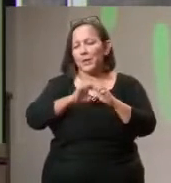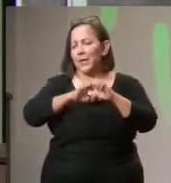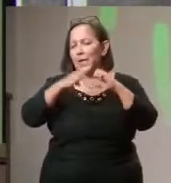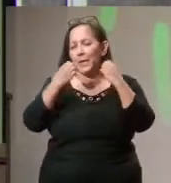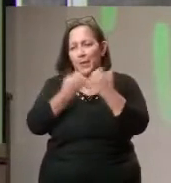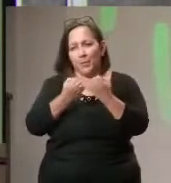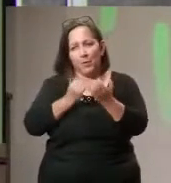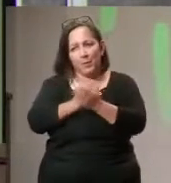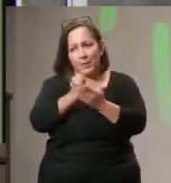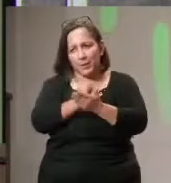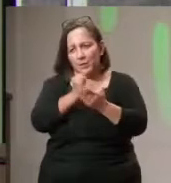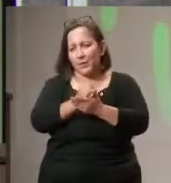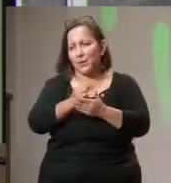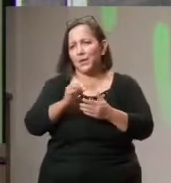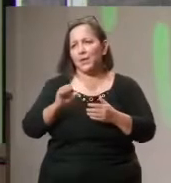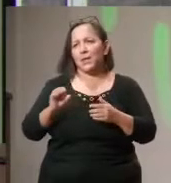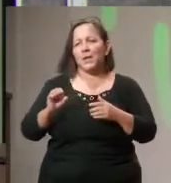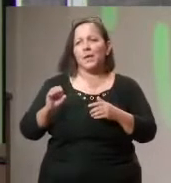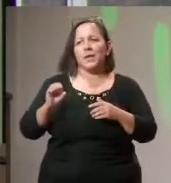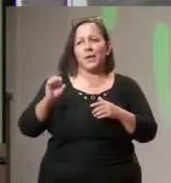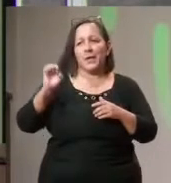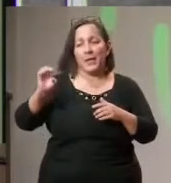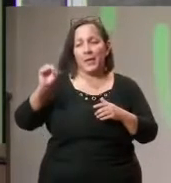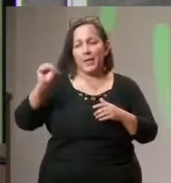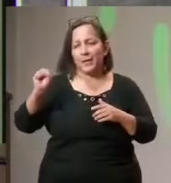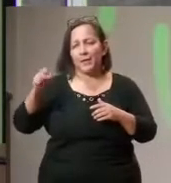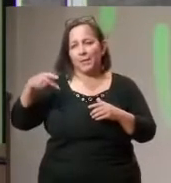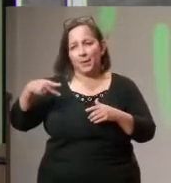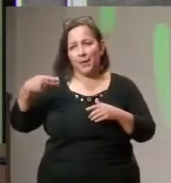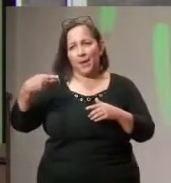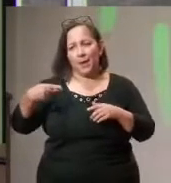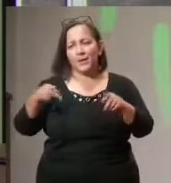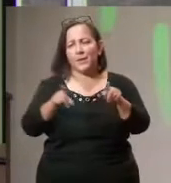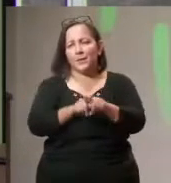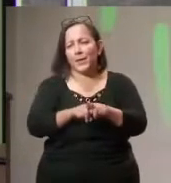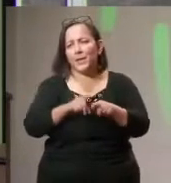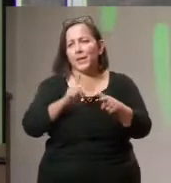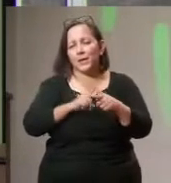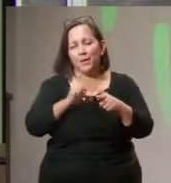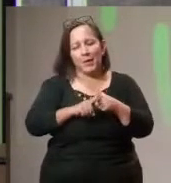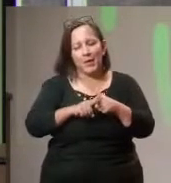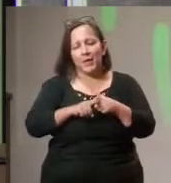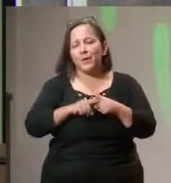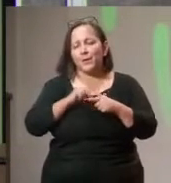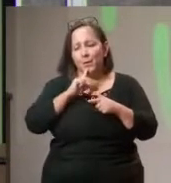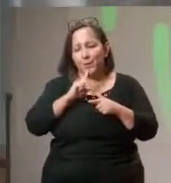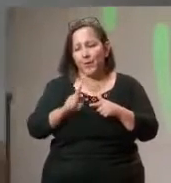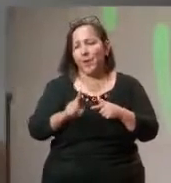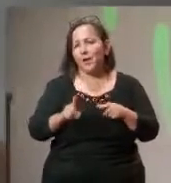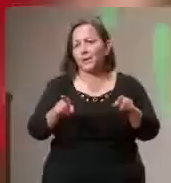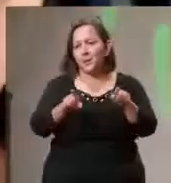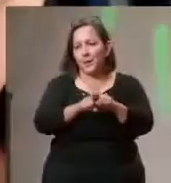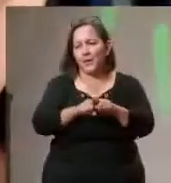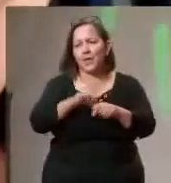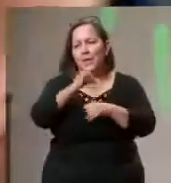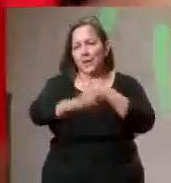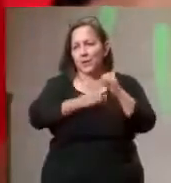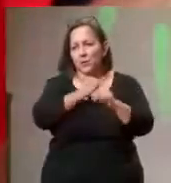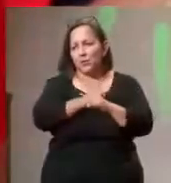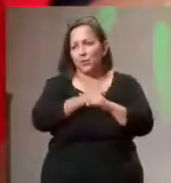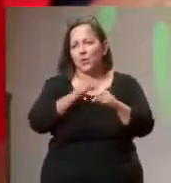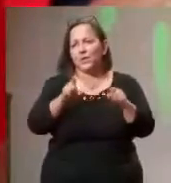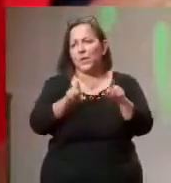investigación con empresas de servicios públicos. Es clave ese tipo de alianzas entre la academia y las instituciones